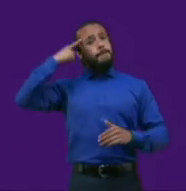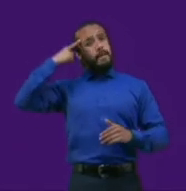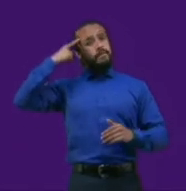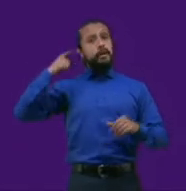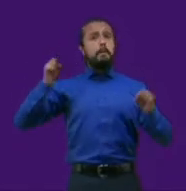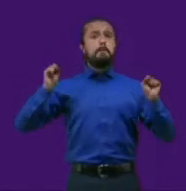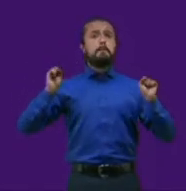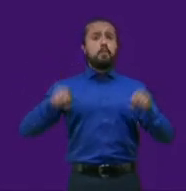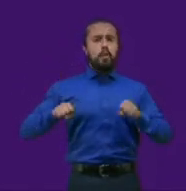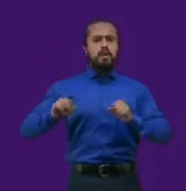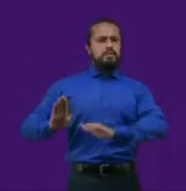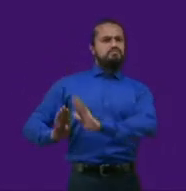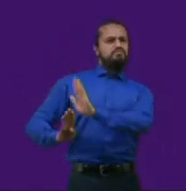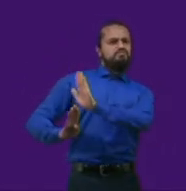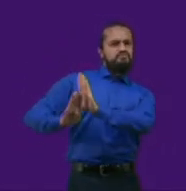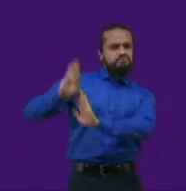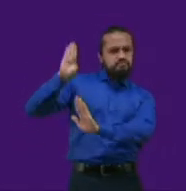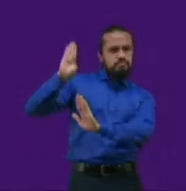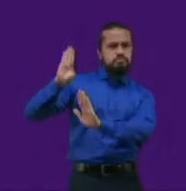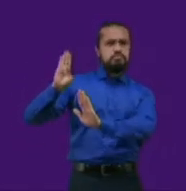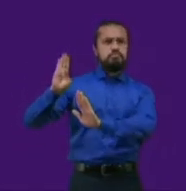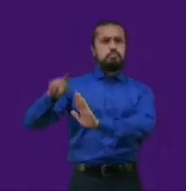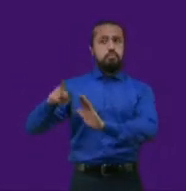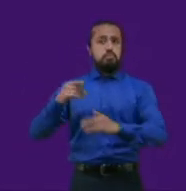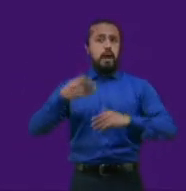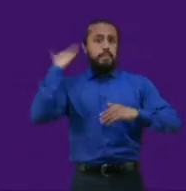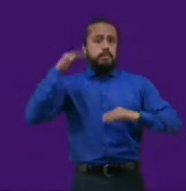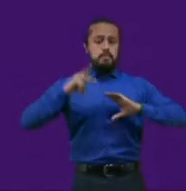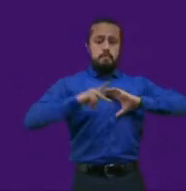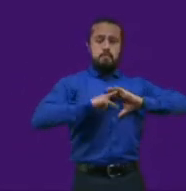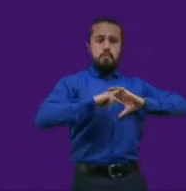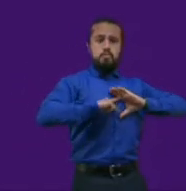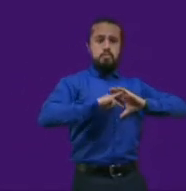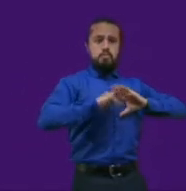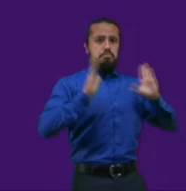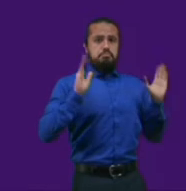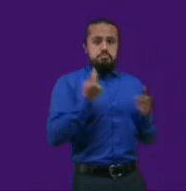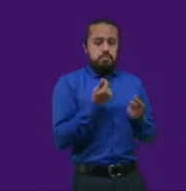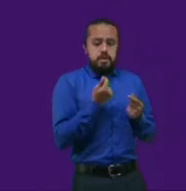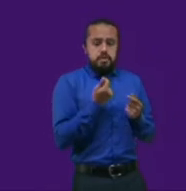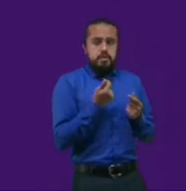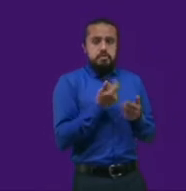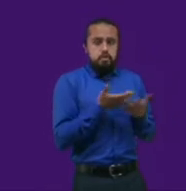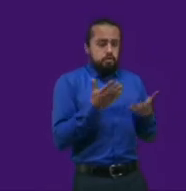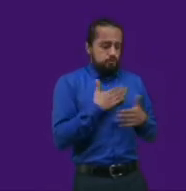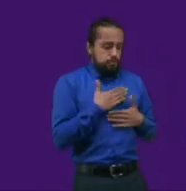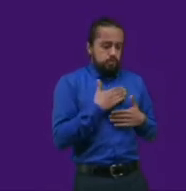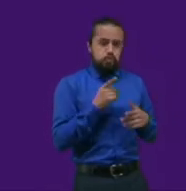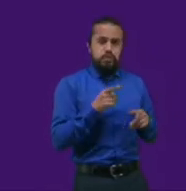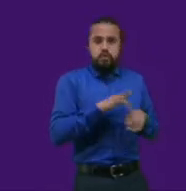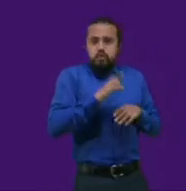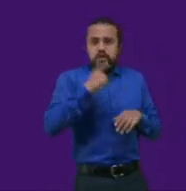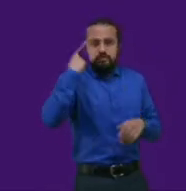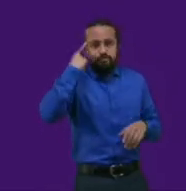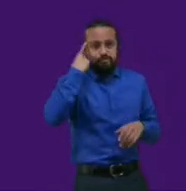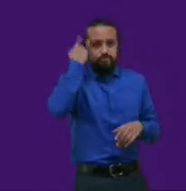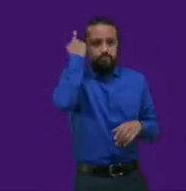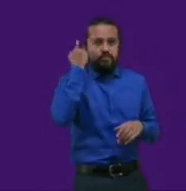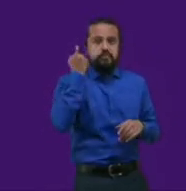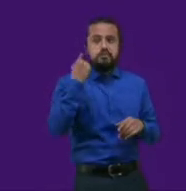que crecer. Inicialmente era con una inversión propia, correr el riesgo nosotros y demostrar que podíamos tener una